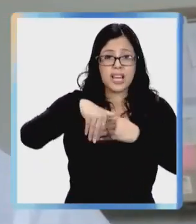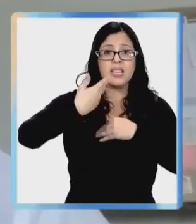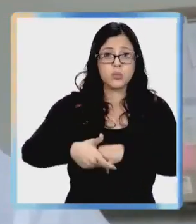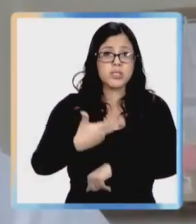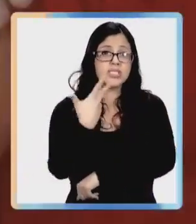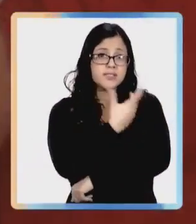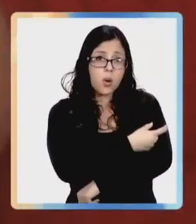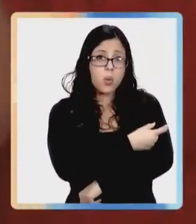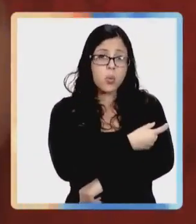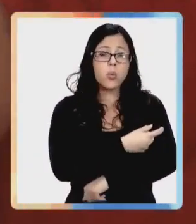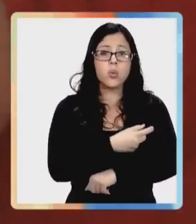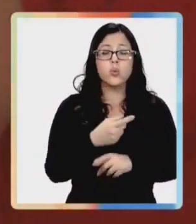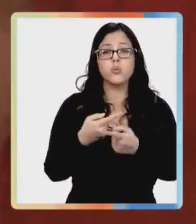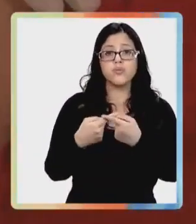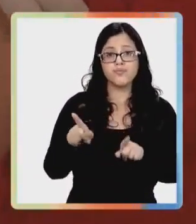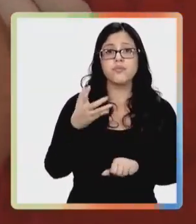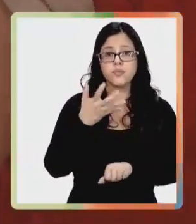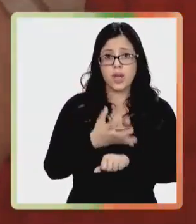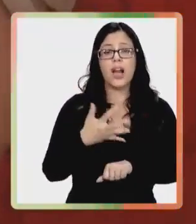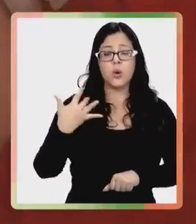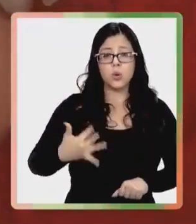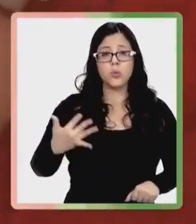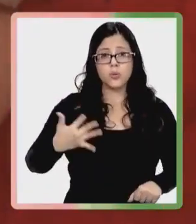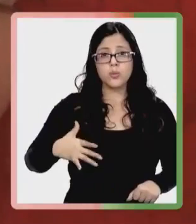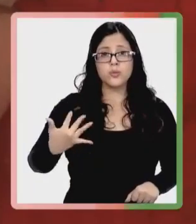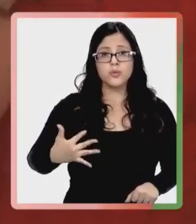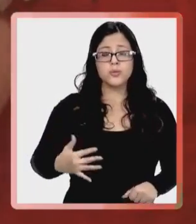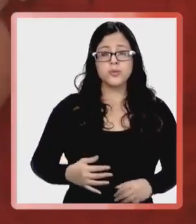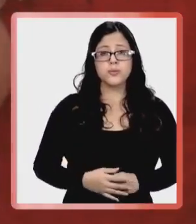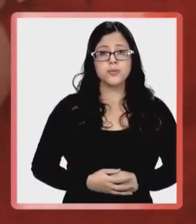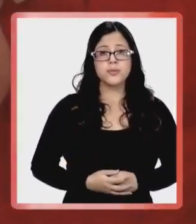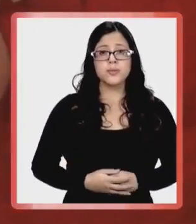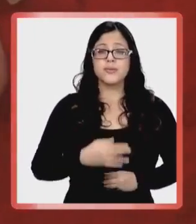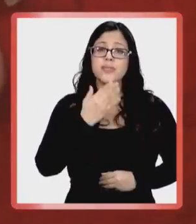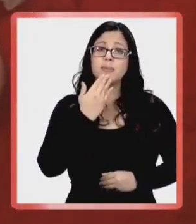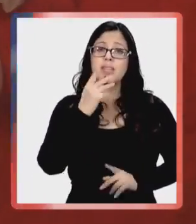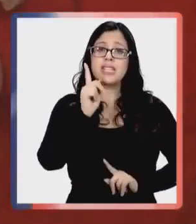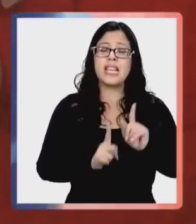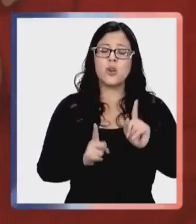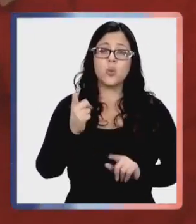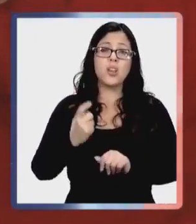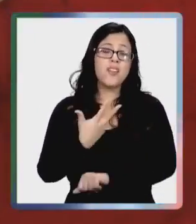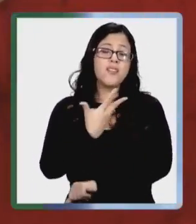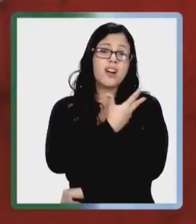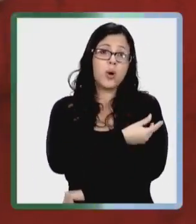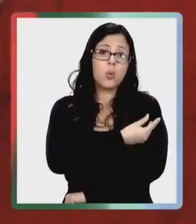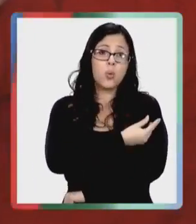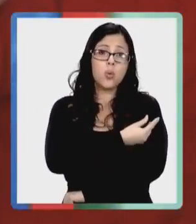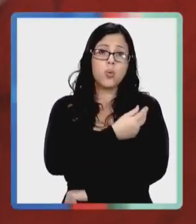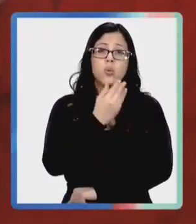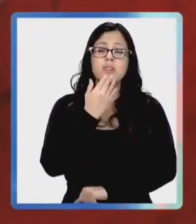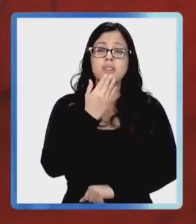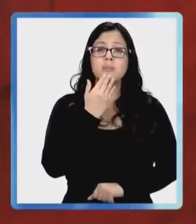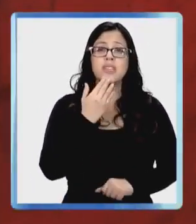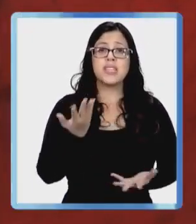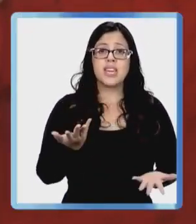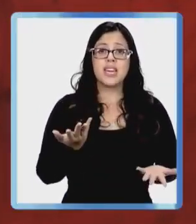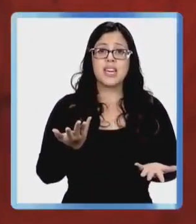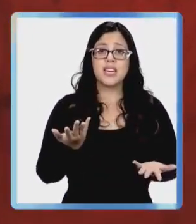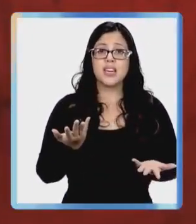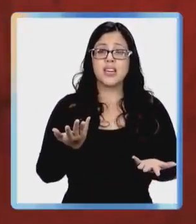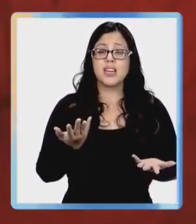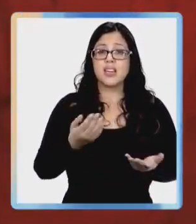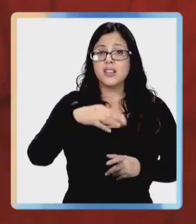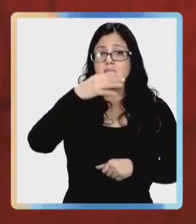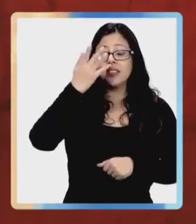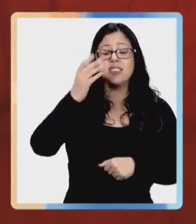y después de la vacuna, hay una diferencia estratosférica. Por otro lado, hay vacunas y también las virales,